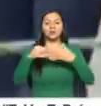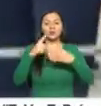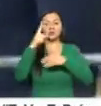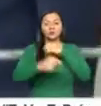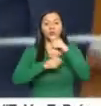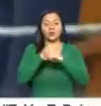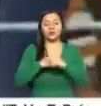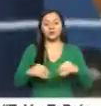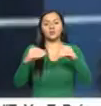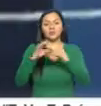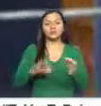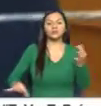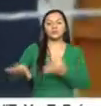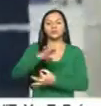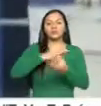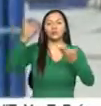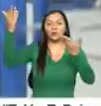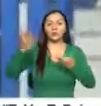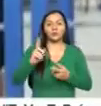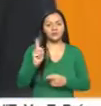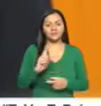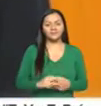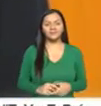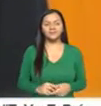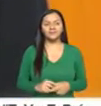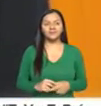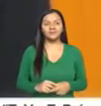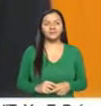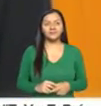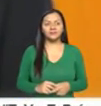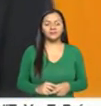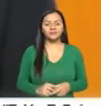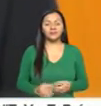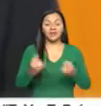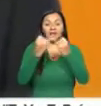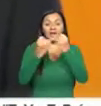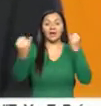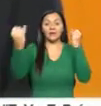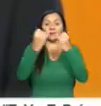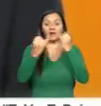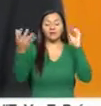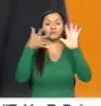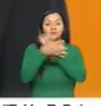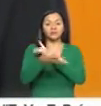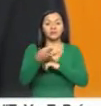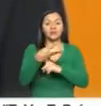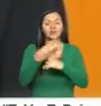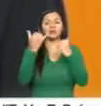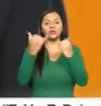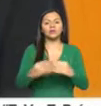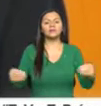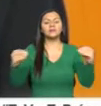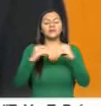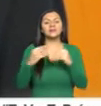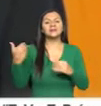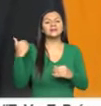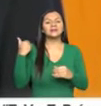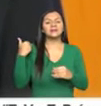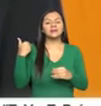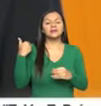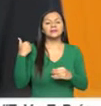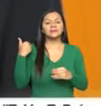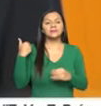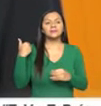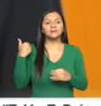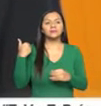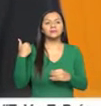anuales por sustitución de importaciones. La fábrica de cable de fibra óptica tiene la más